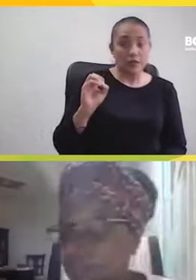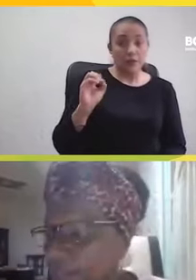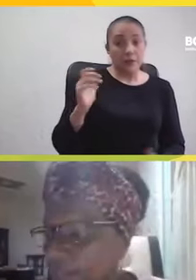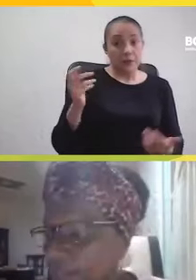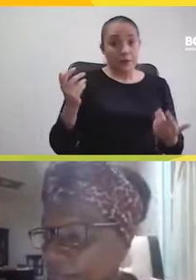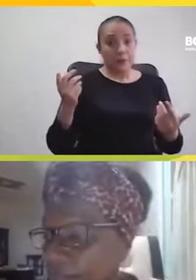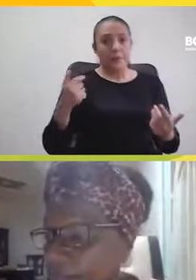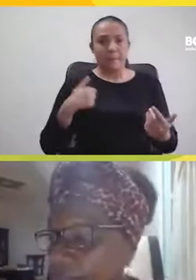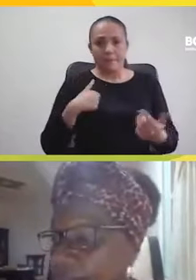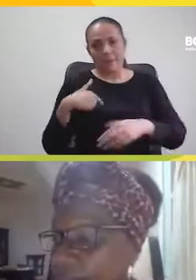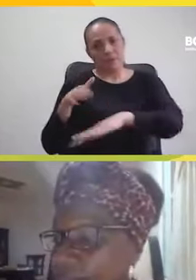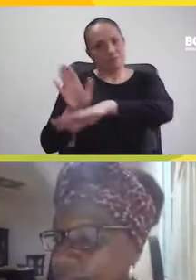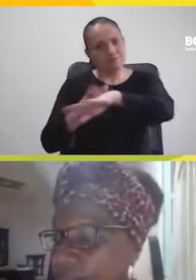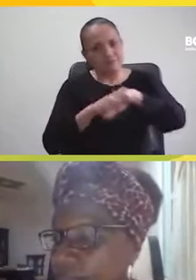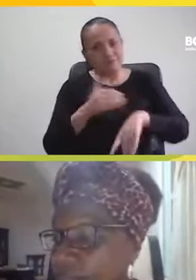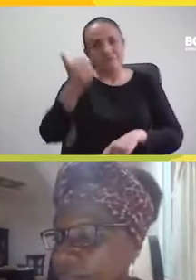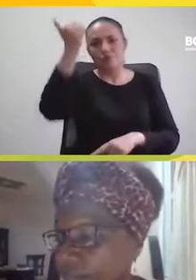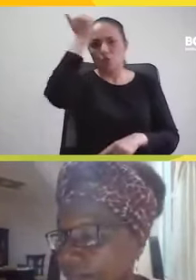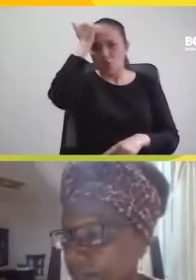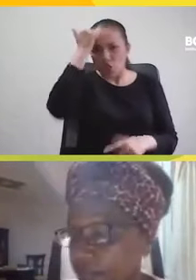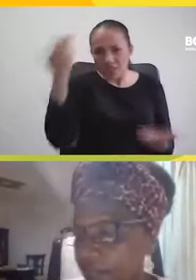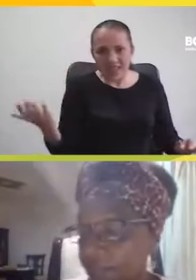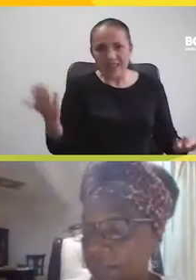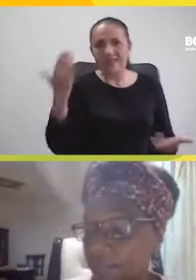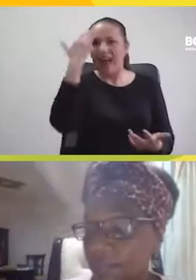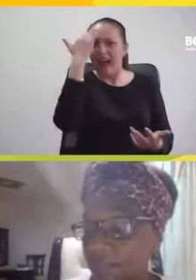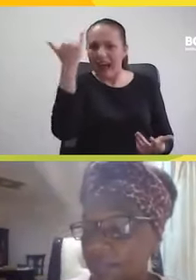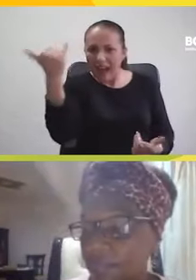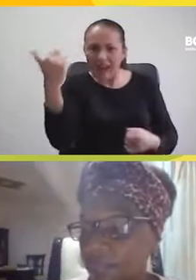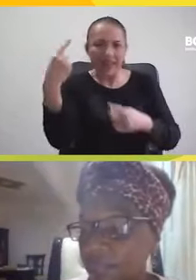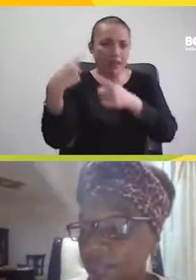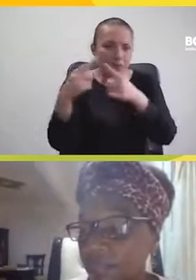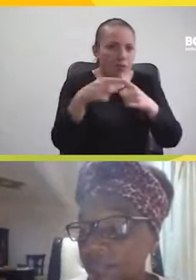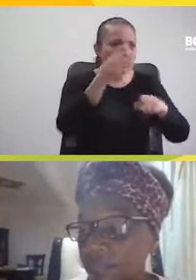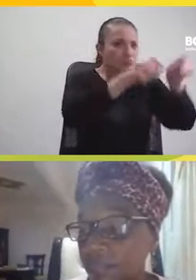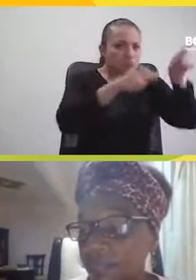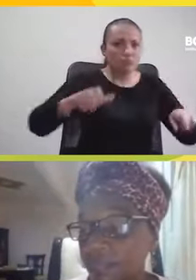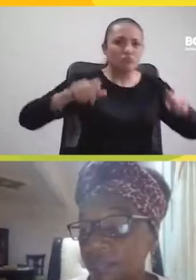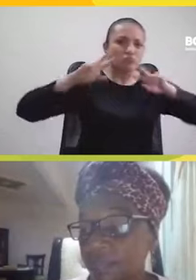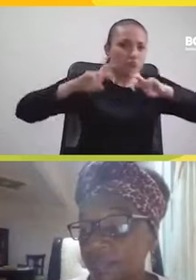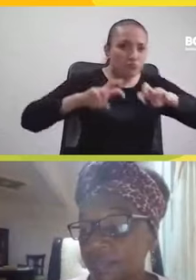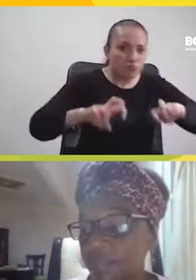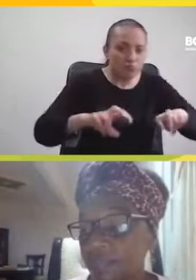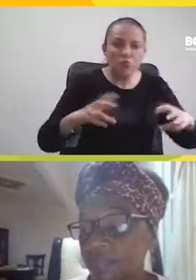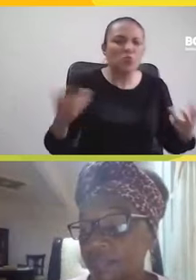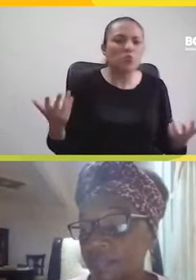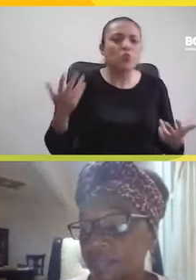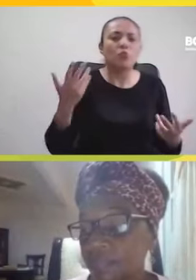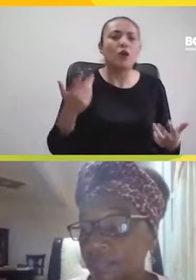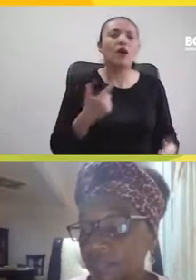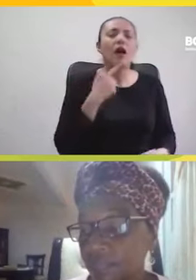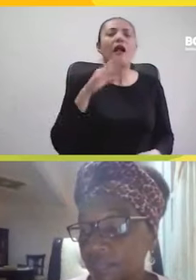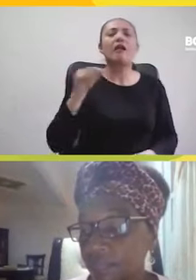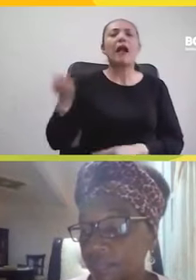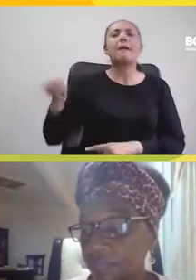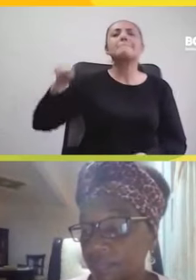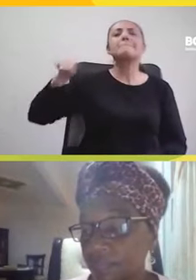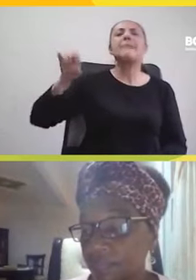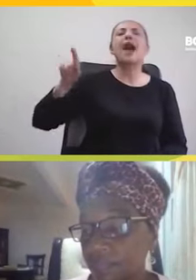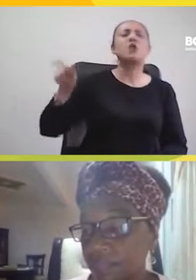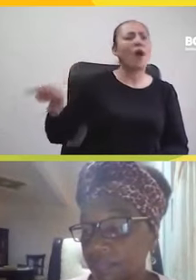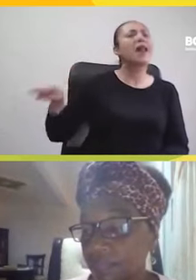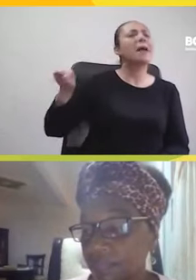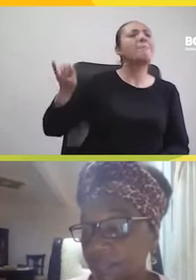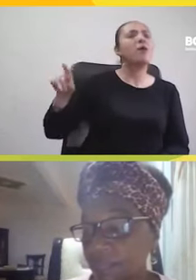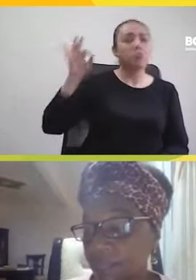nuestros académicos, de nuestros investigadores, porque es que hablamos de Manuel, pero no lo hemos leído. Realmente no lo